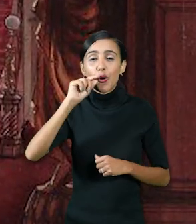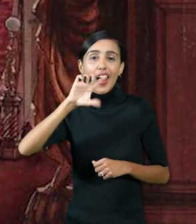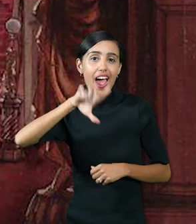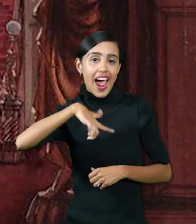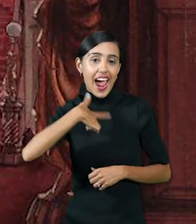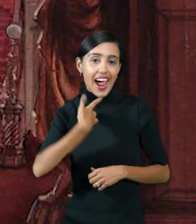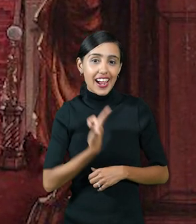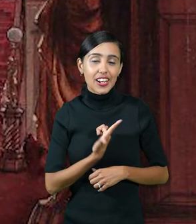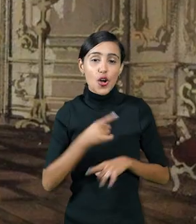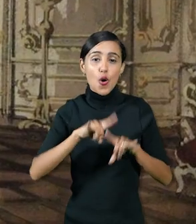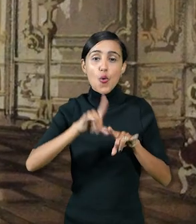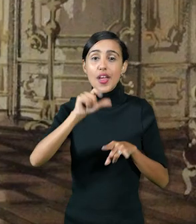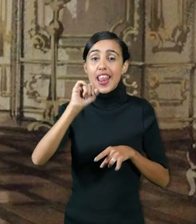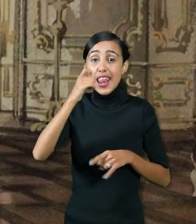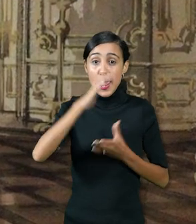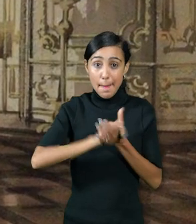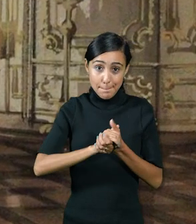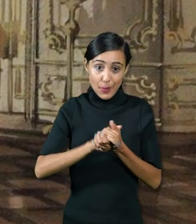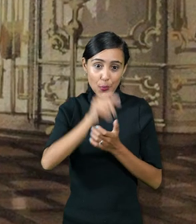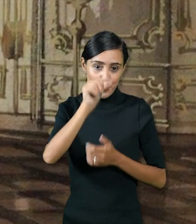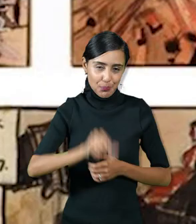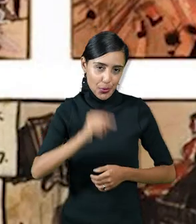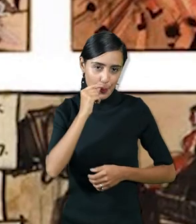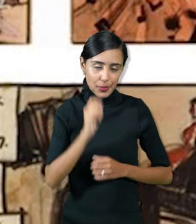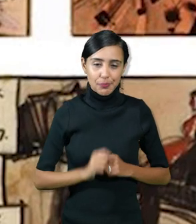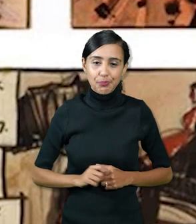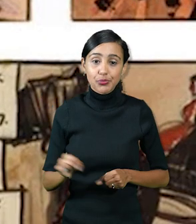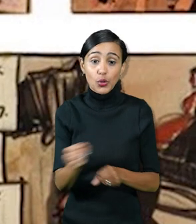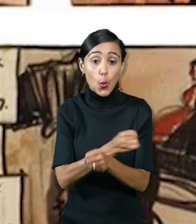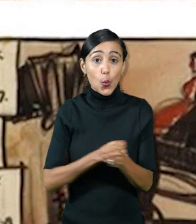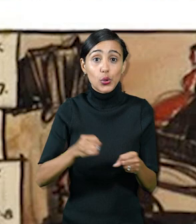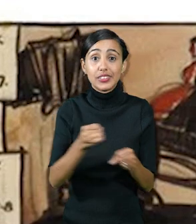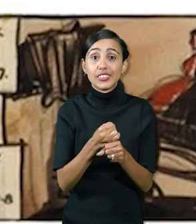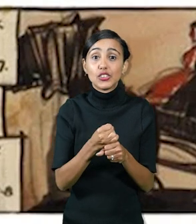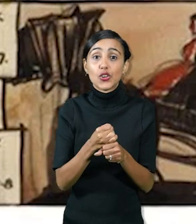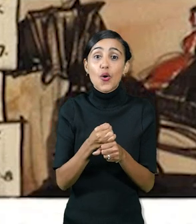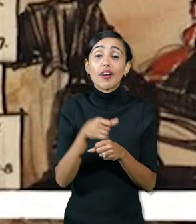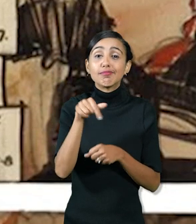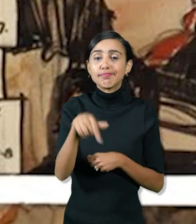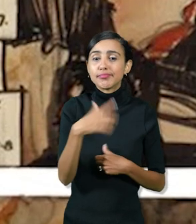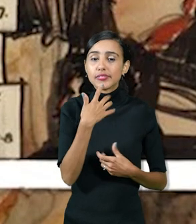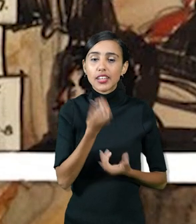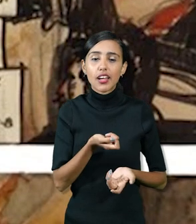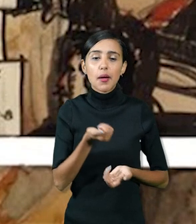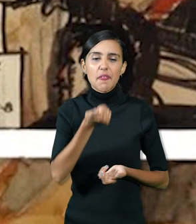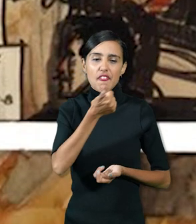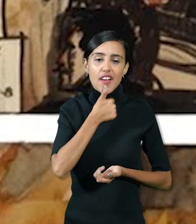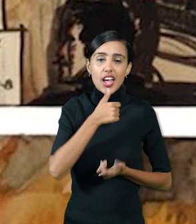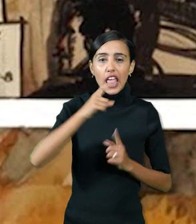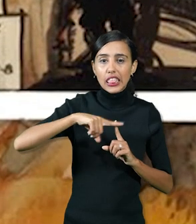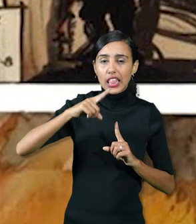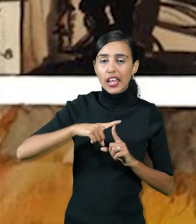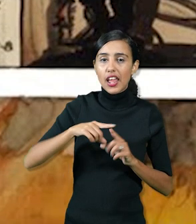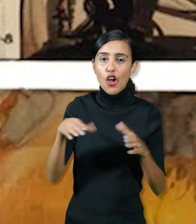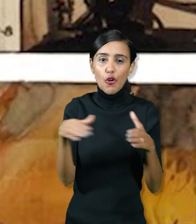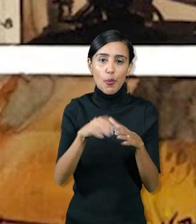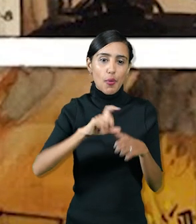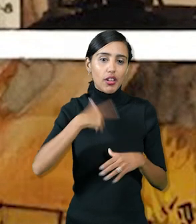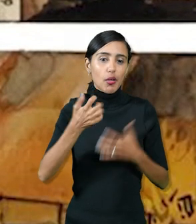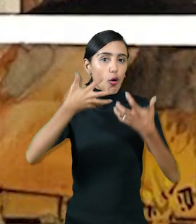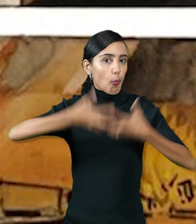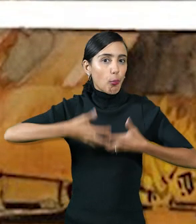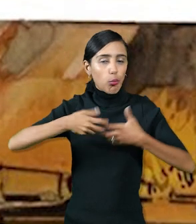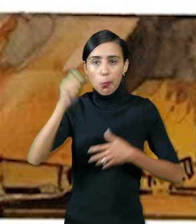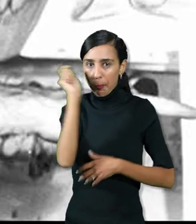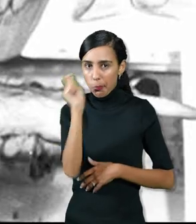de William Cameron Mancey. El uso del guión gráfico facilitaba la tarea del equipo artístico y de producción de las